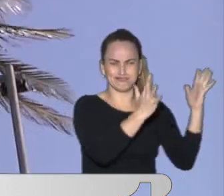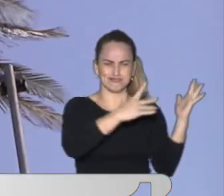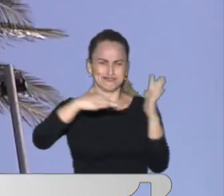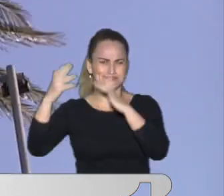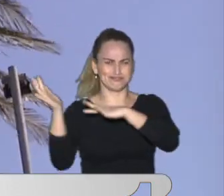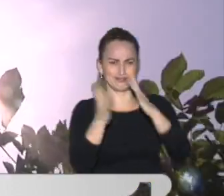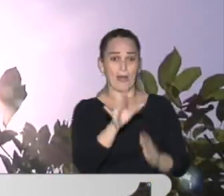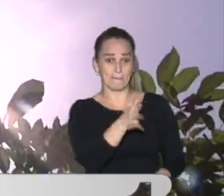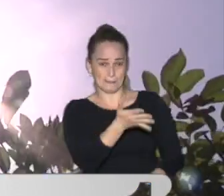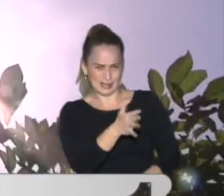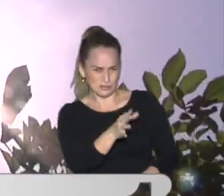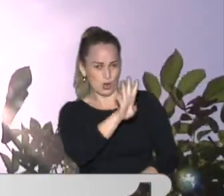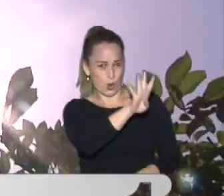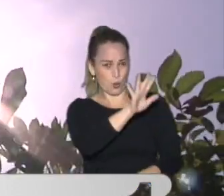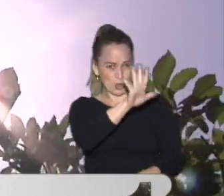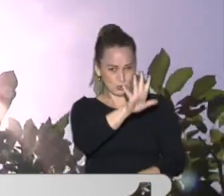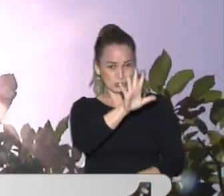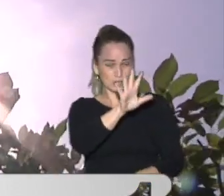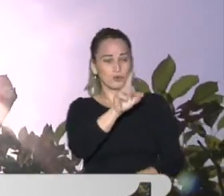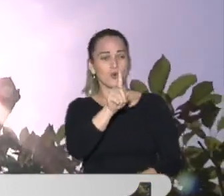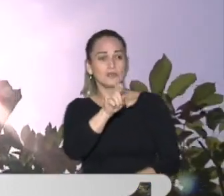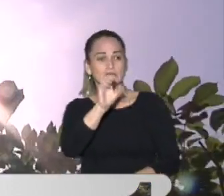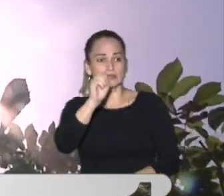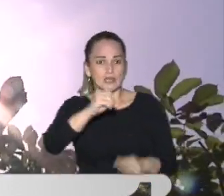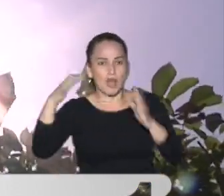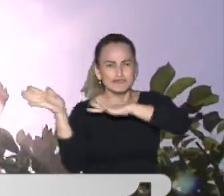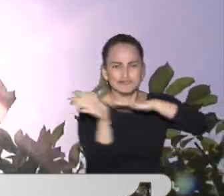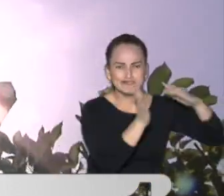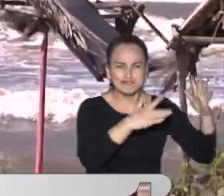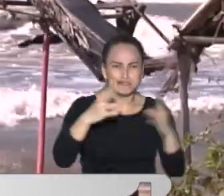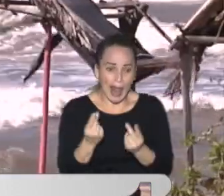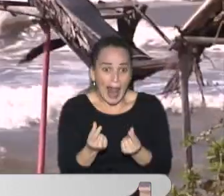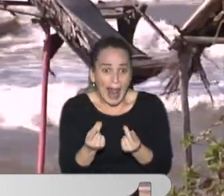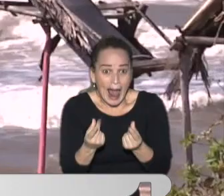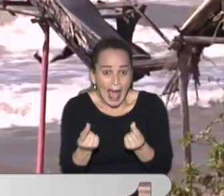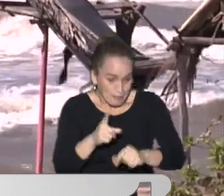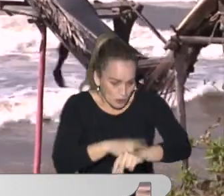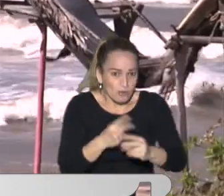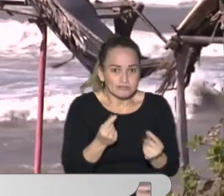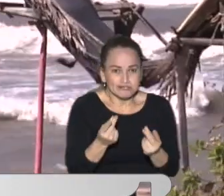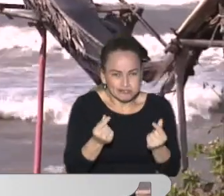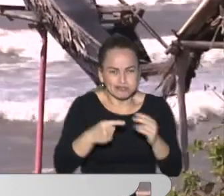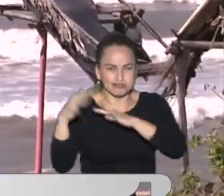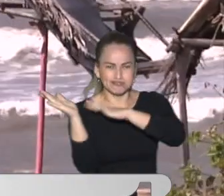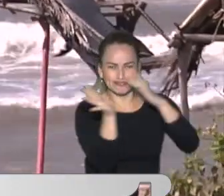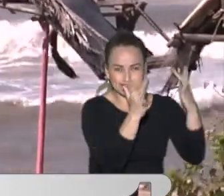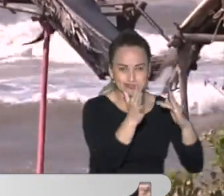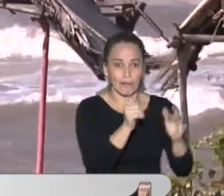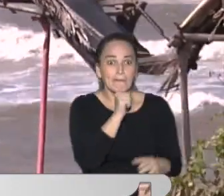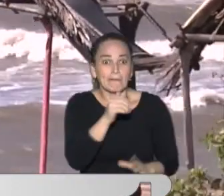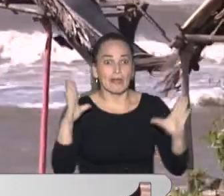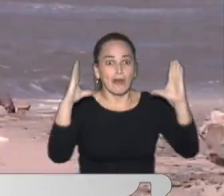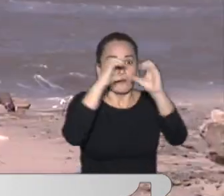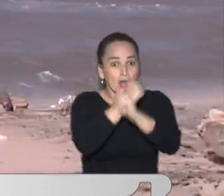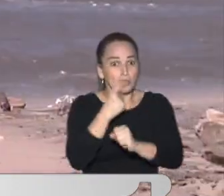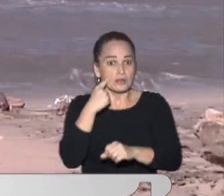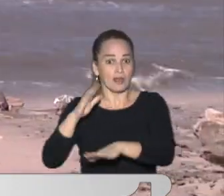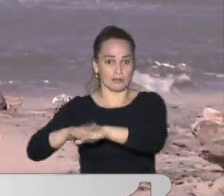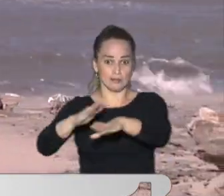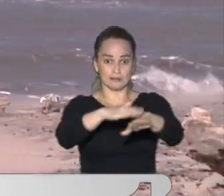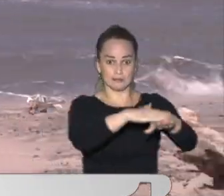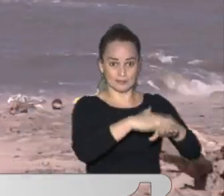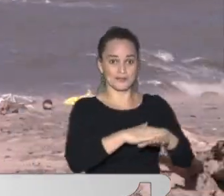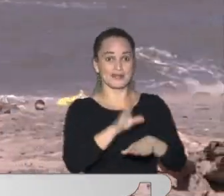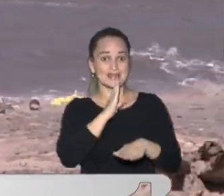los 45 y los 65 kilómetros por hora, principalmente en horas de la noche. La nueva alerta fue emitida